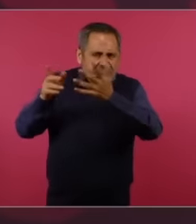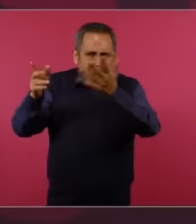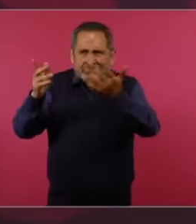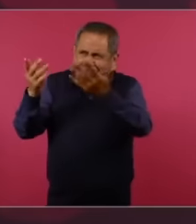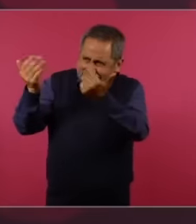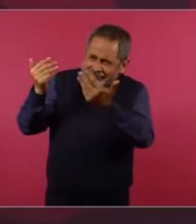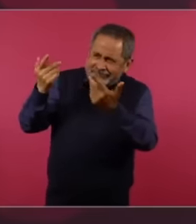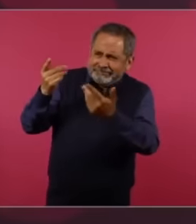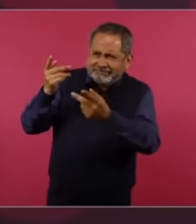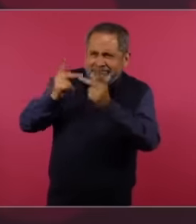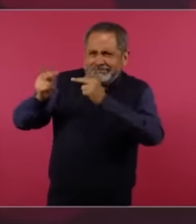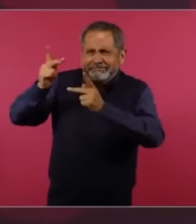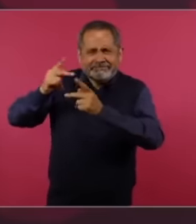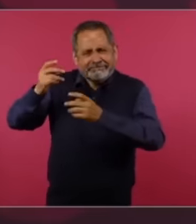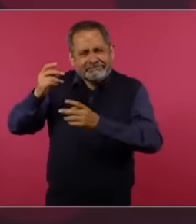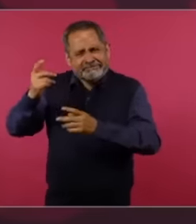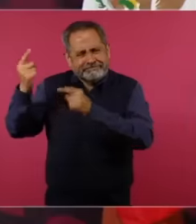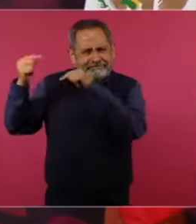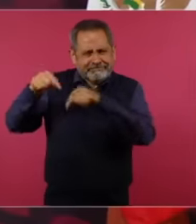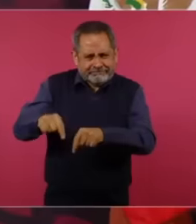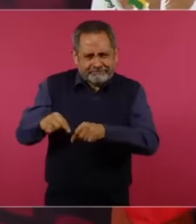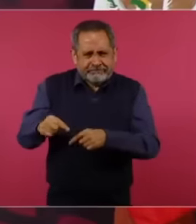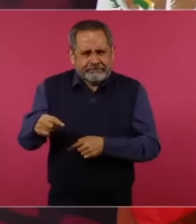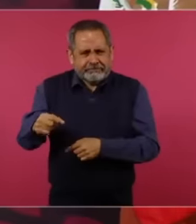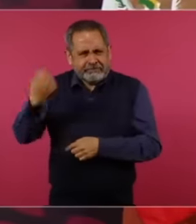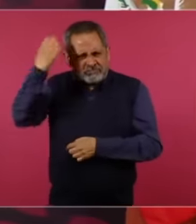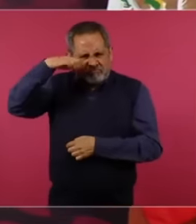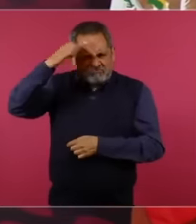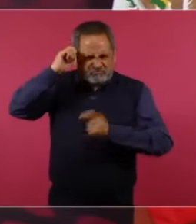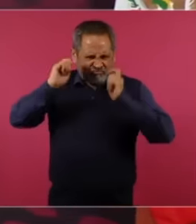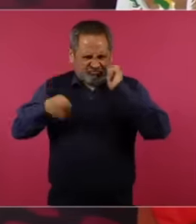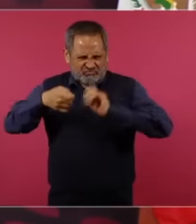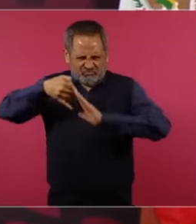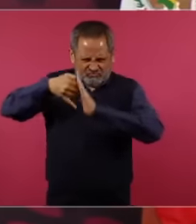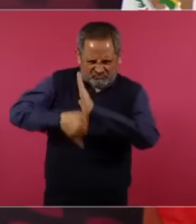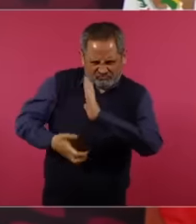mandatarios para que nos enviaran expertos.